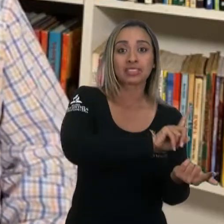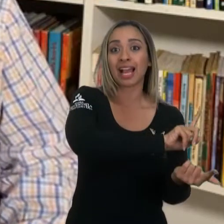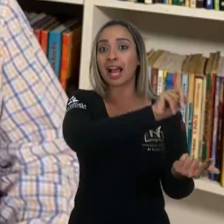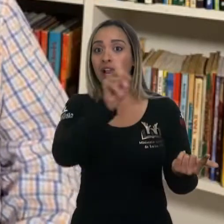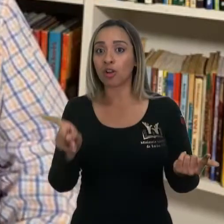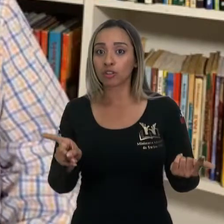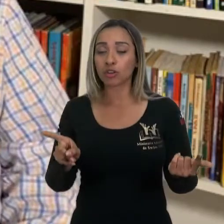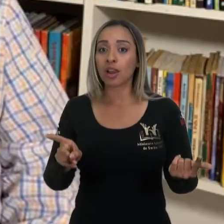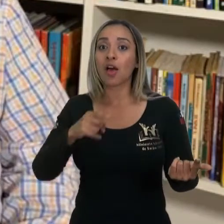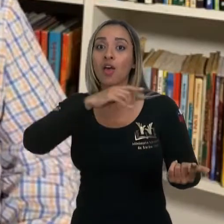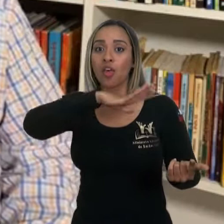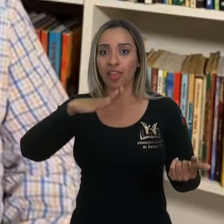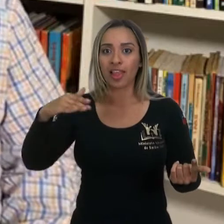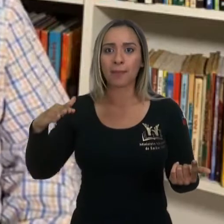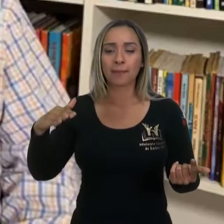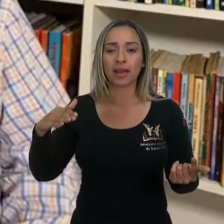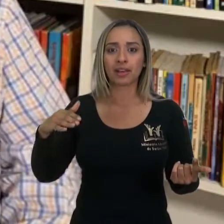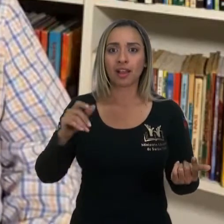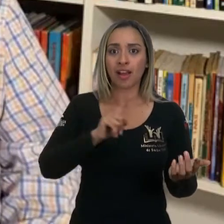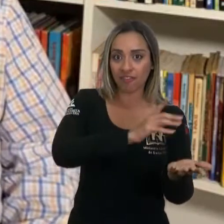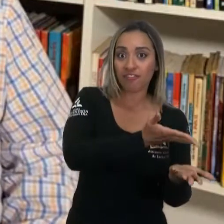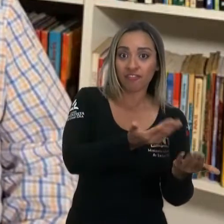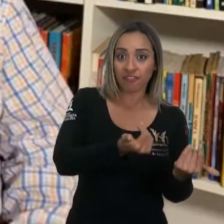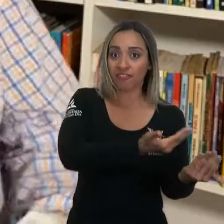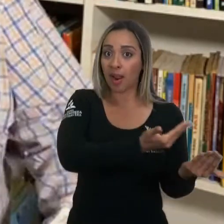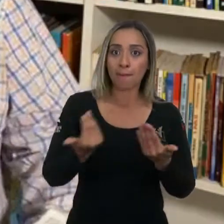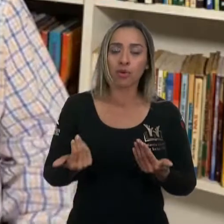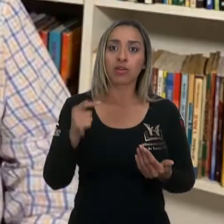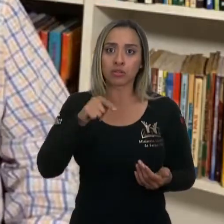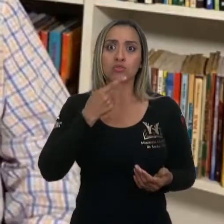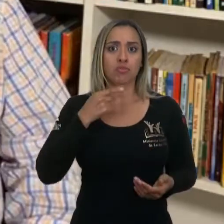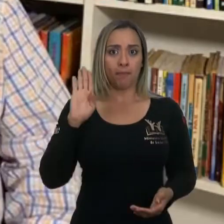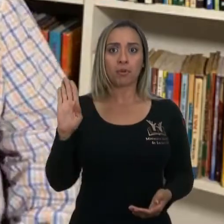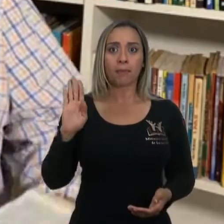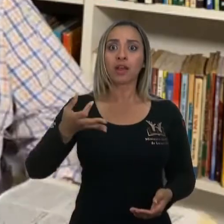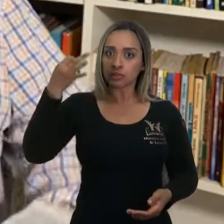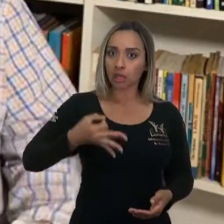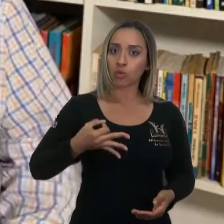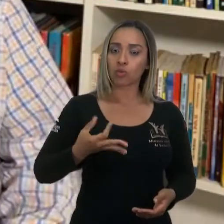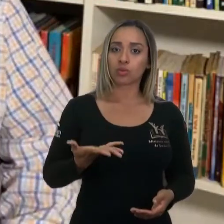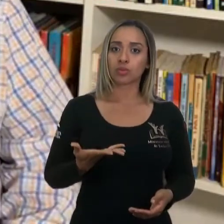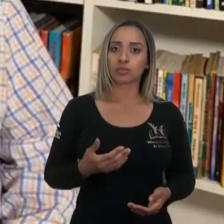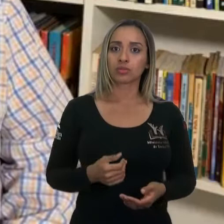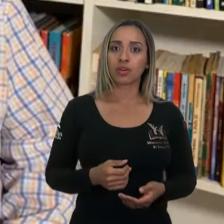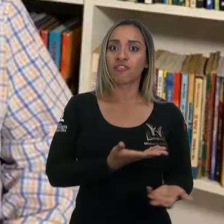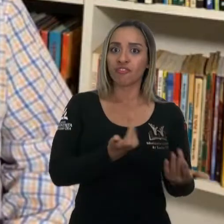otro lado del mar. Vayamos al otro lado. Era una promesa. Era seguridad.